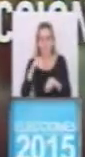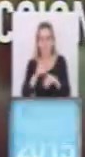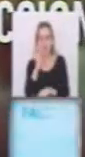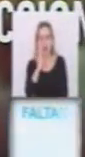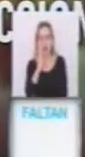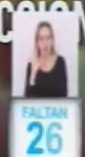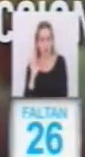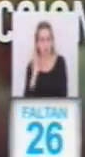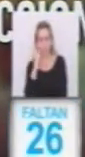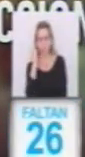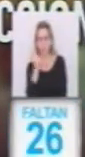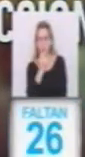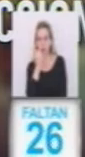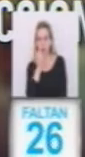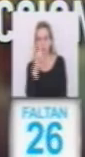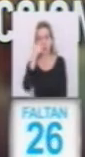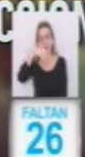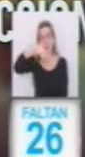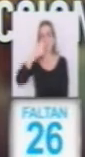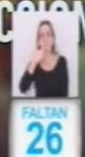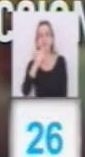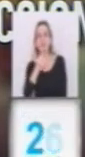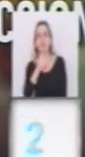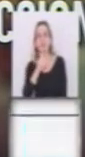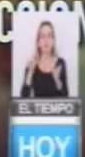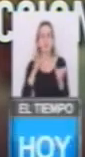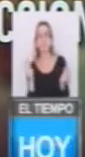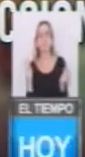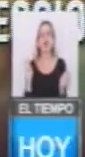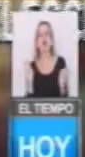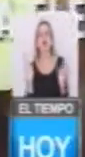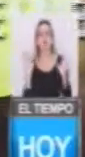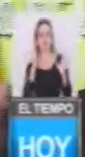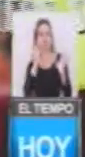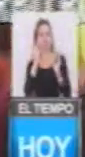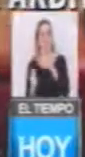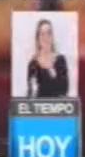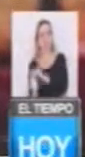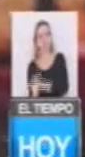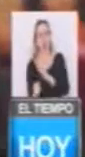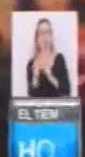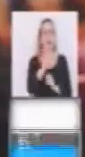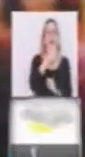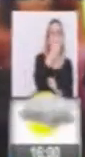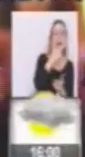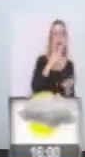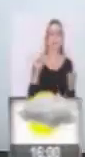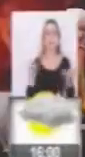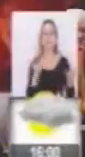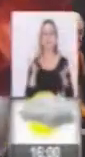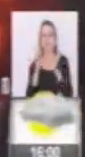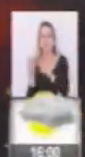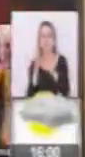veo que juega con los dos brazos, para un lado y para el otro. Pero ¿para dónde? Porque el celular le está explotando a Massa,